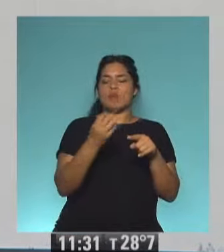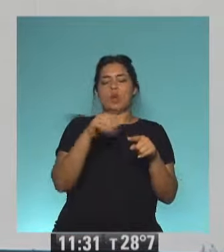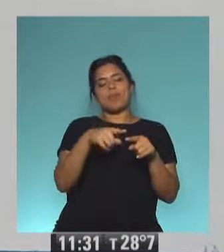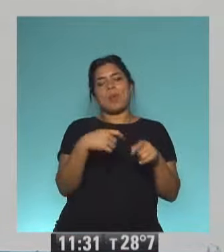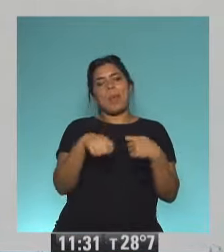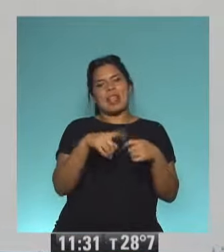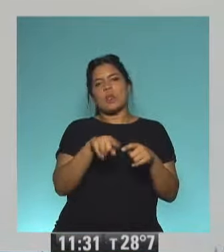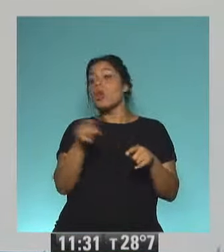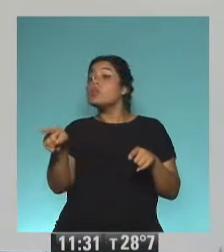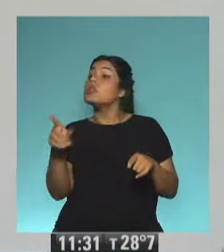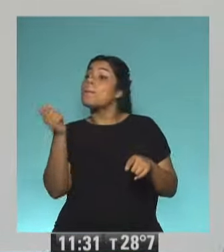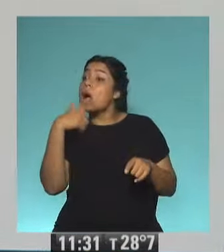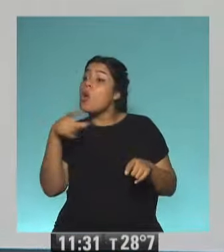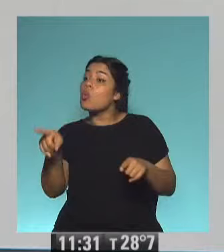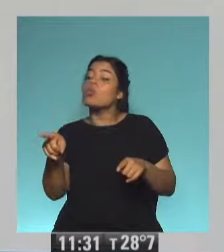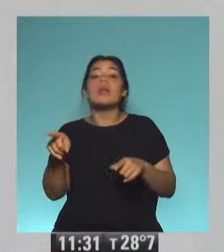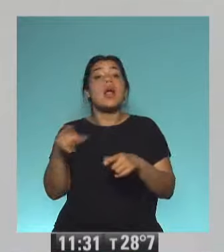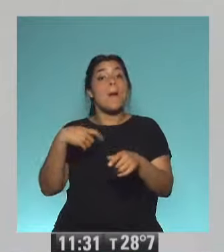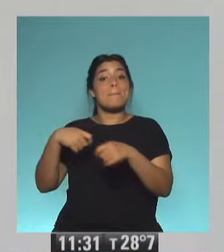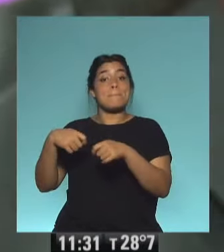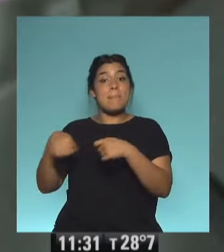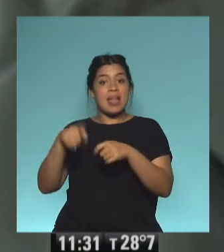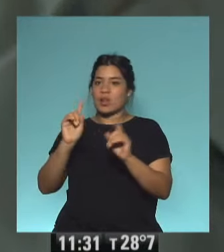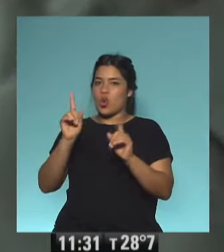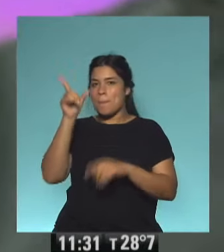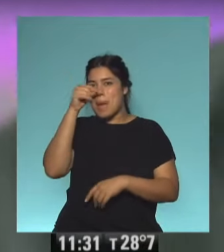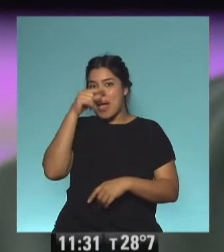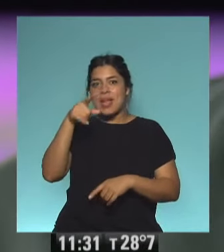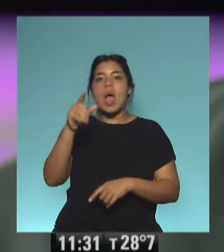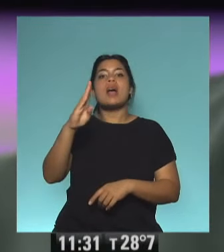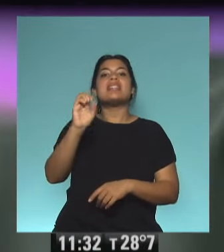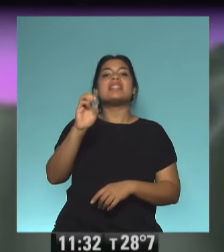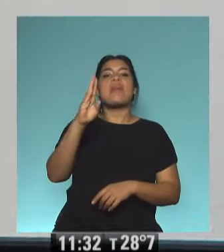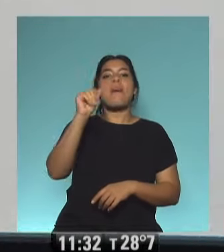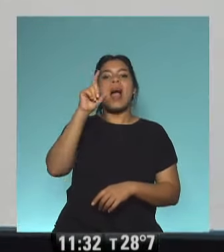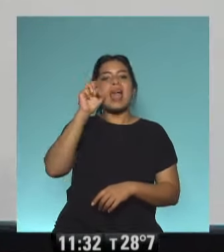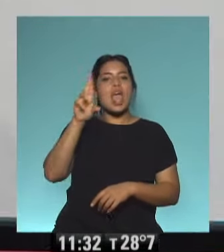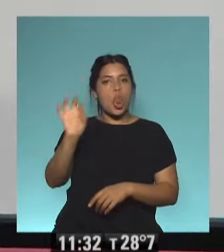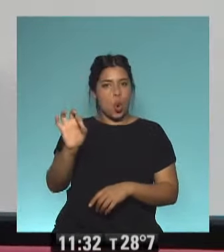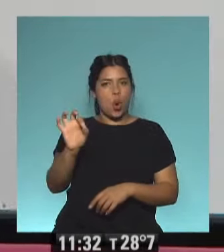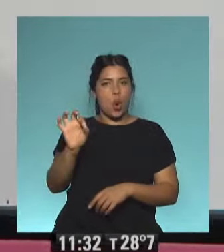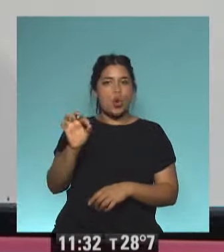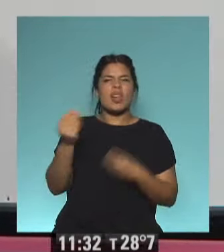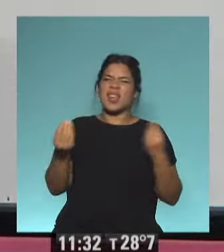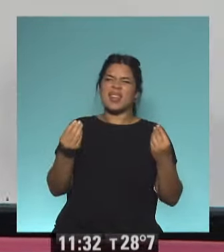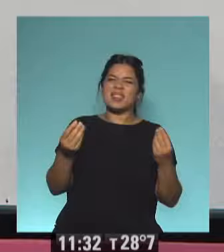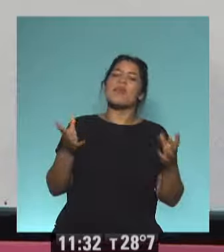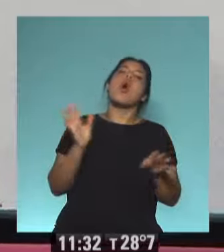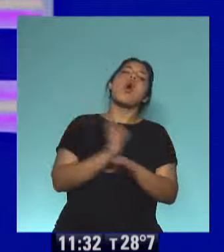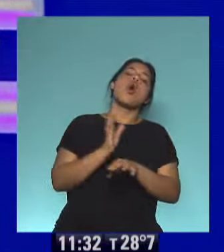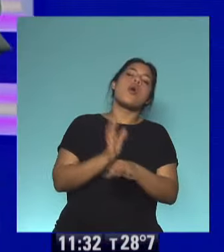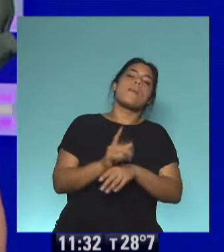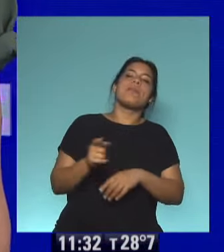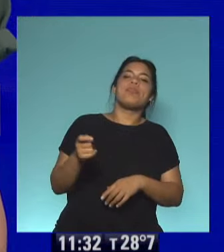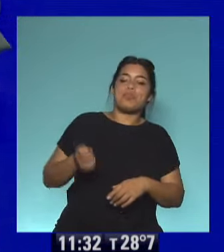Mau... Este es de madera y es un balero. Es un balero. Y se acuerdan que el balero era uno de los juguetes que